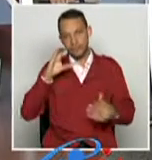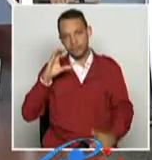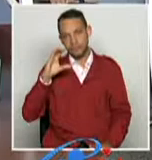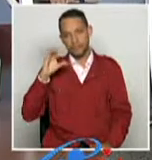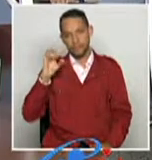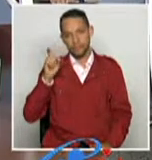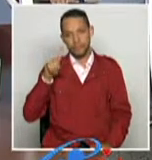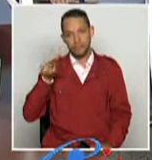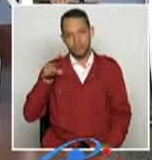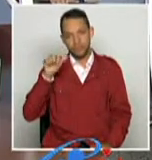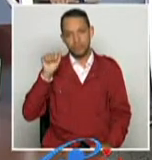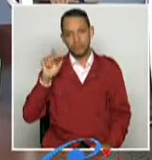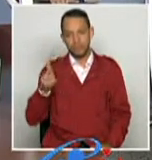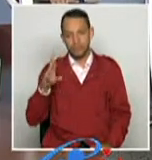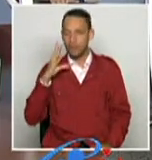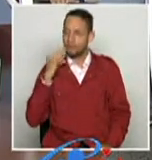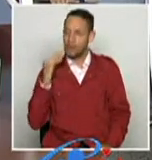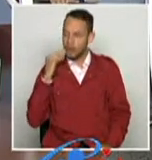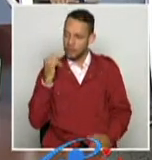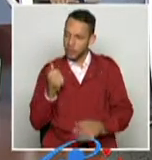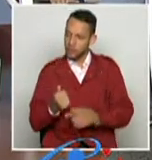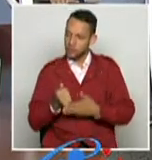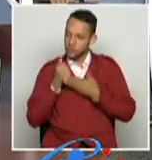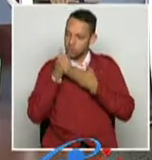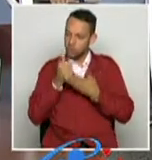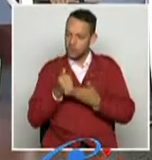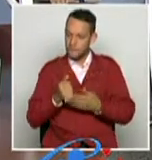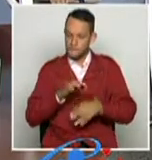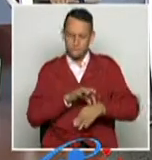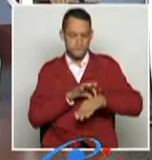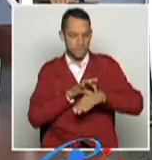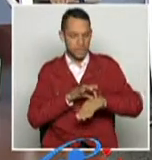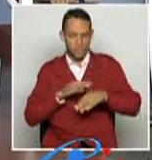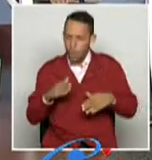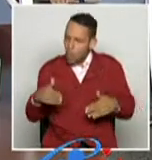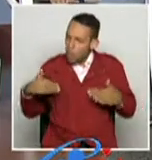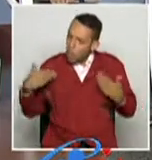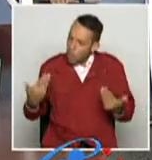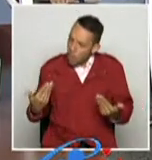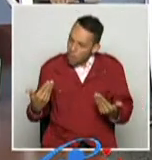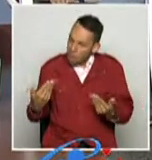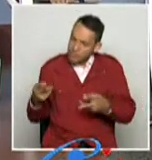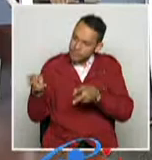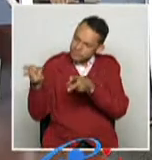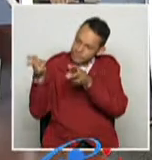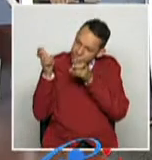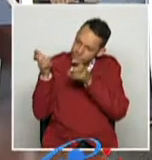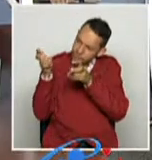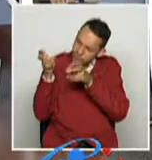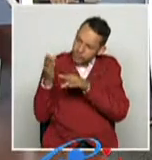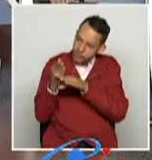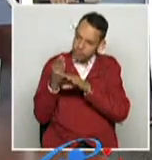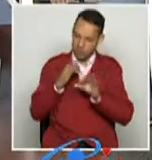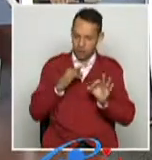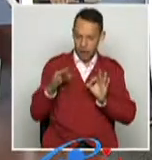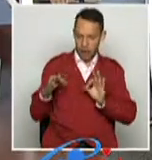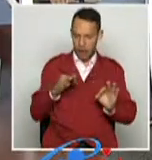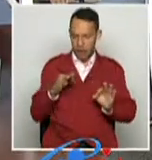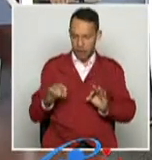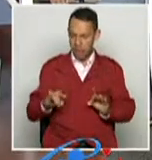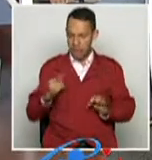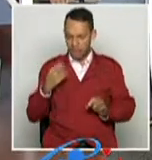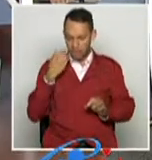medicina Ayurveda, ¿cómo aborda el médico Veda, cómo abordan los Vedas, los